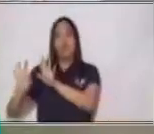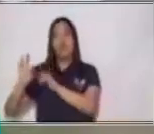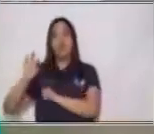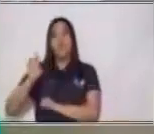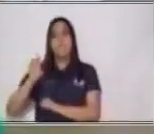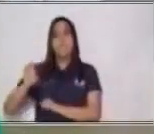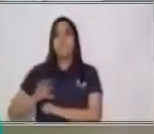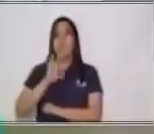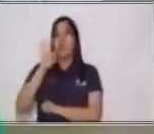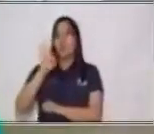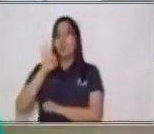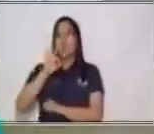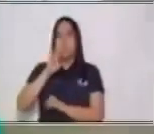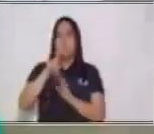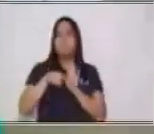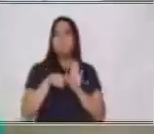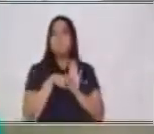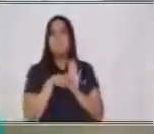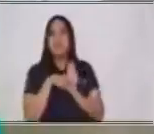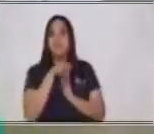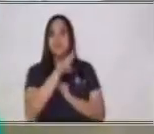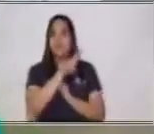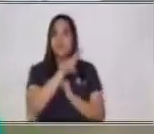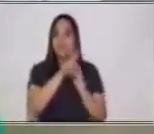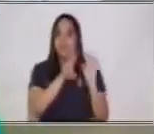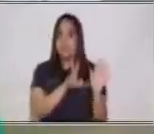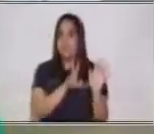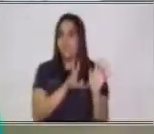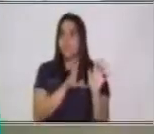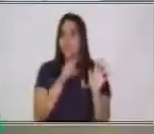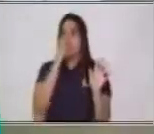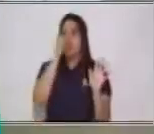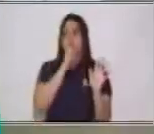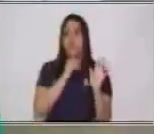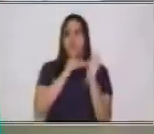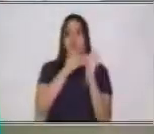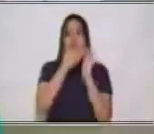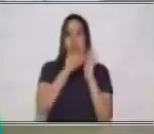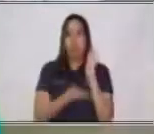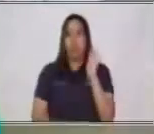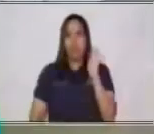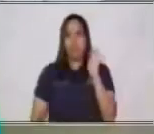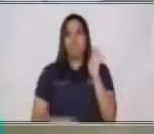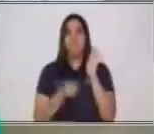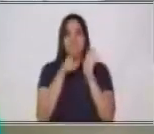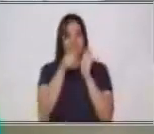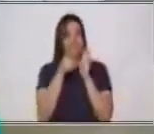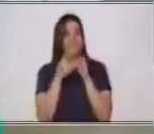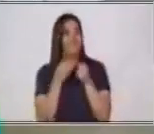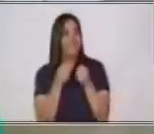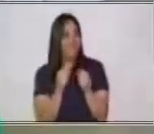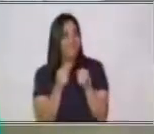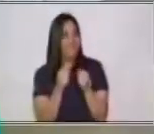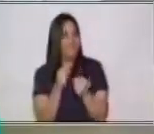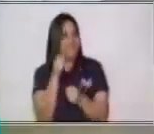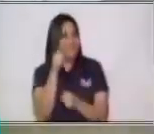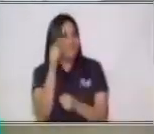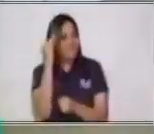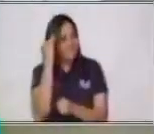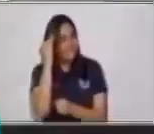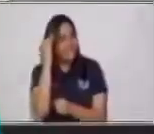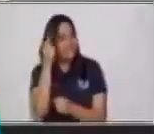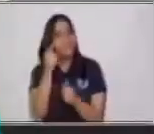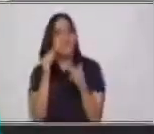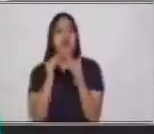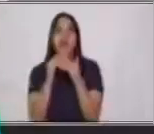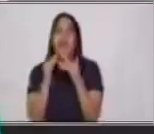menos 27, ¿sí? Pero yo ya no tengo espacio acá. Creo que este te lo han puesto a ti para que tú practiques